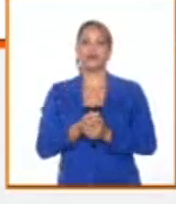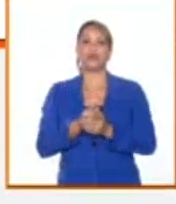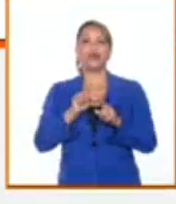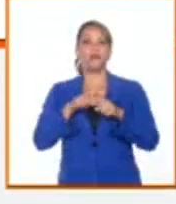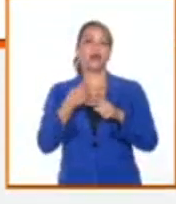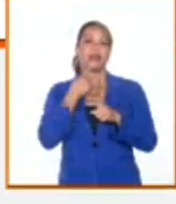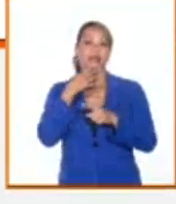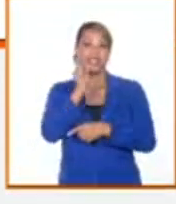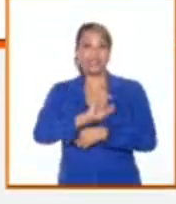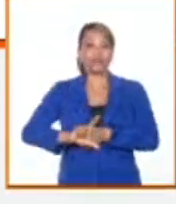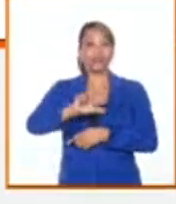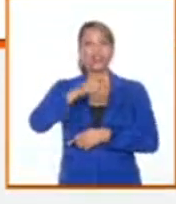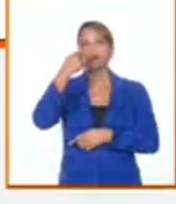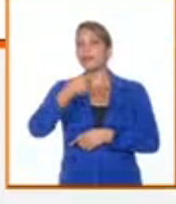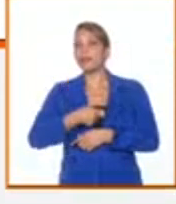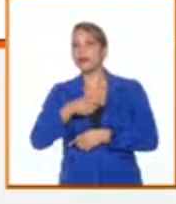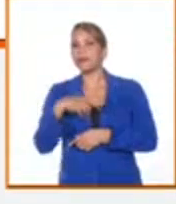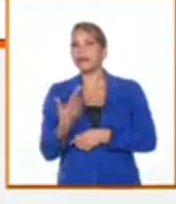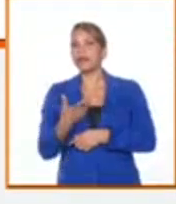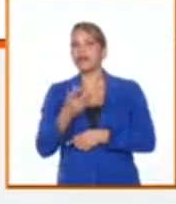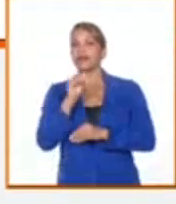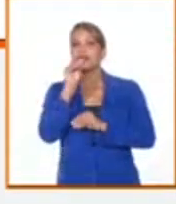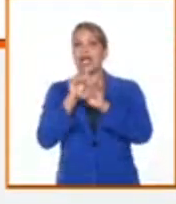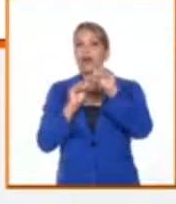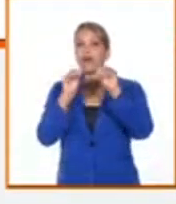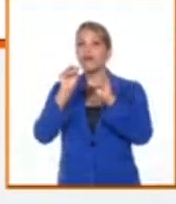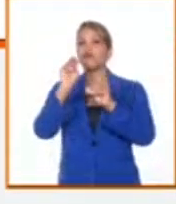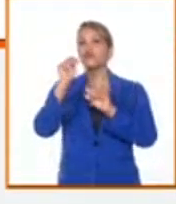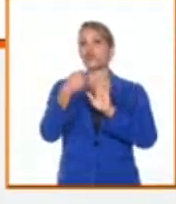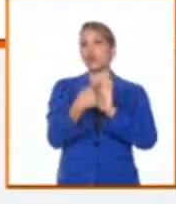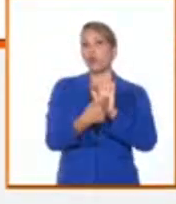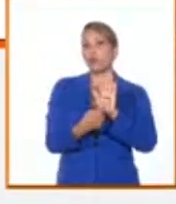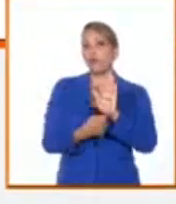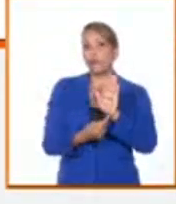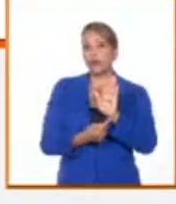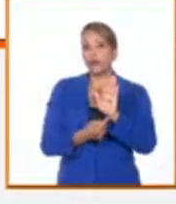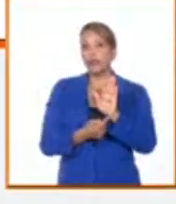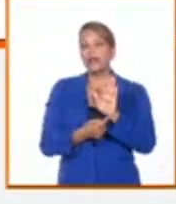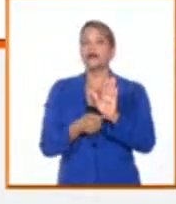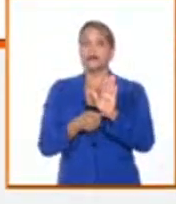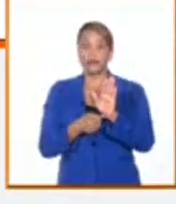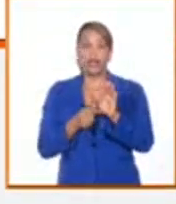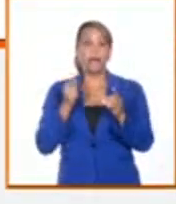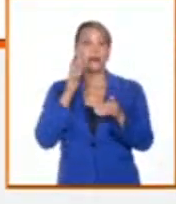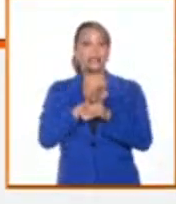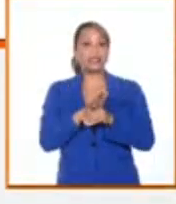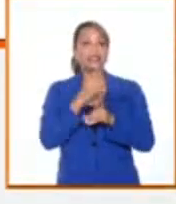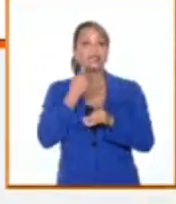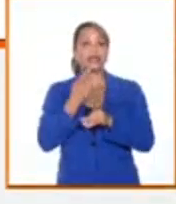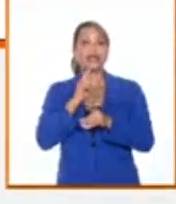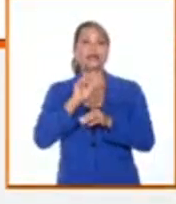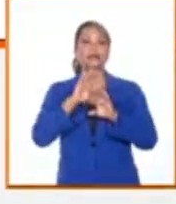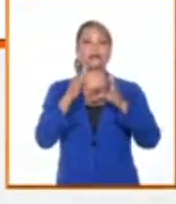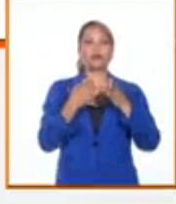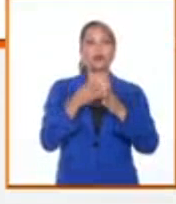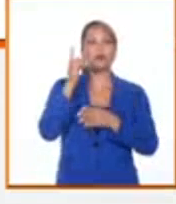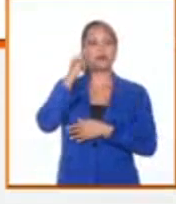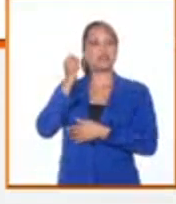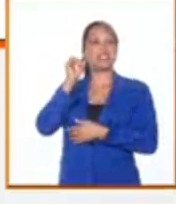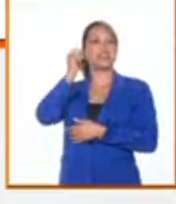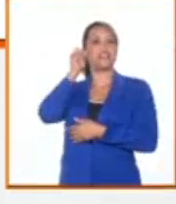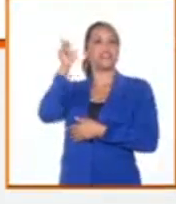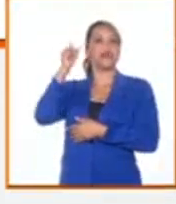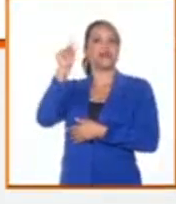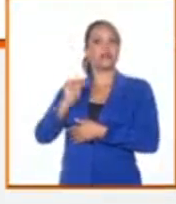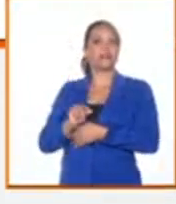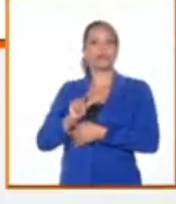sea social, tiene que tener una configuración normativa. No puede nacer a partir de pautas de conducta espontáneas de los ciudadanos.